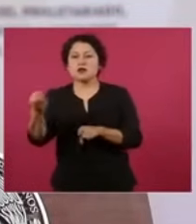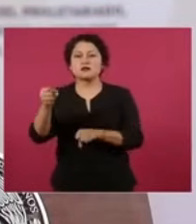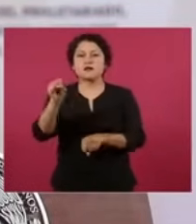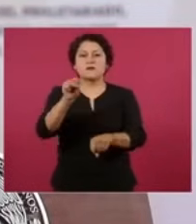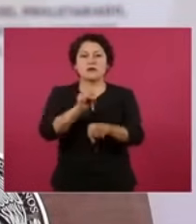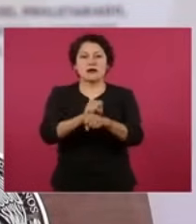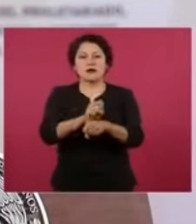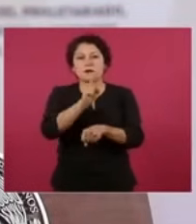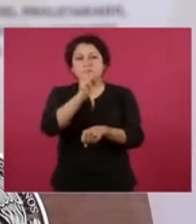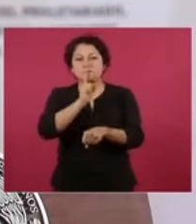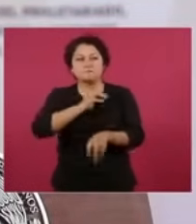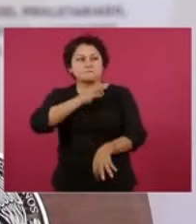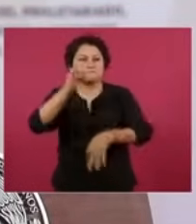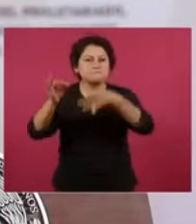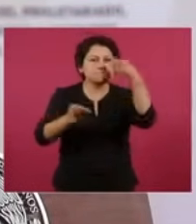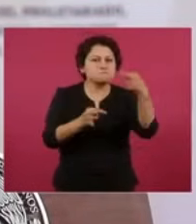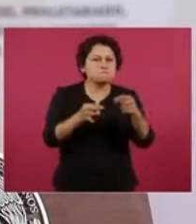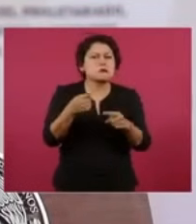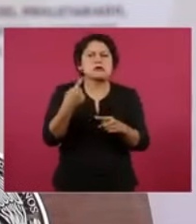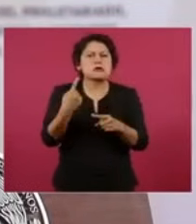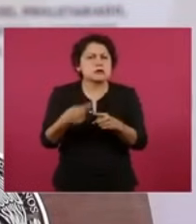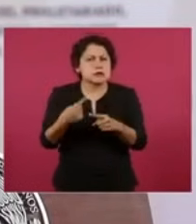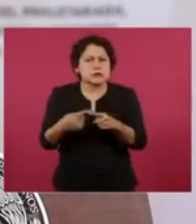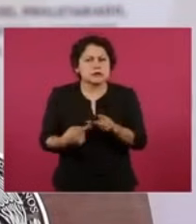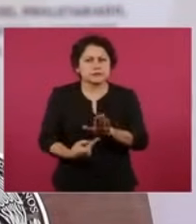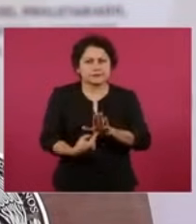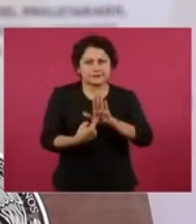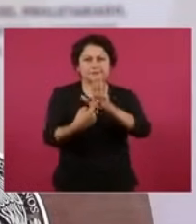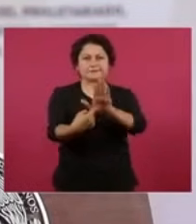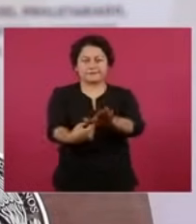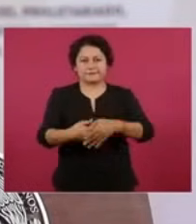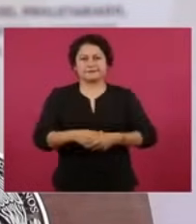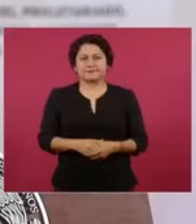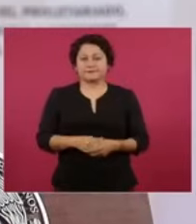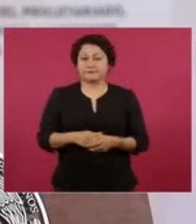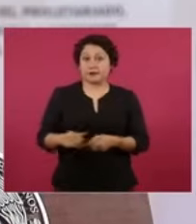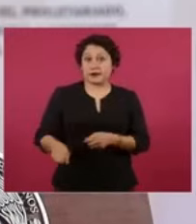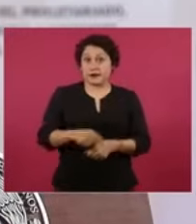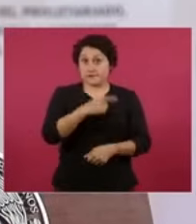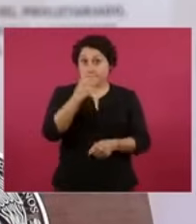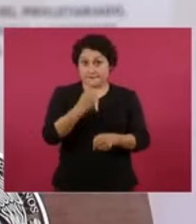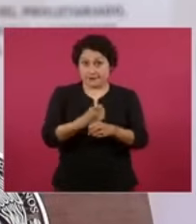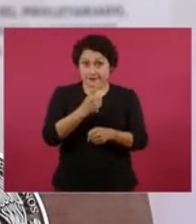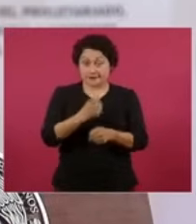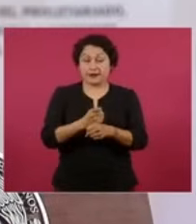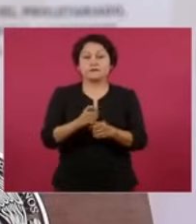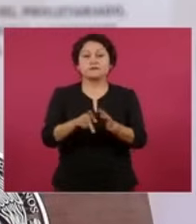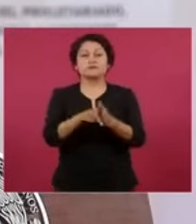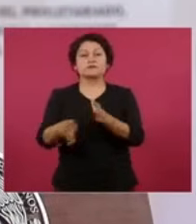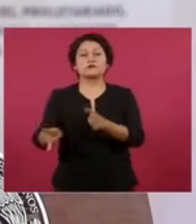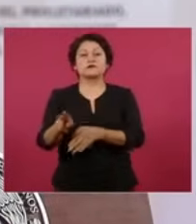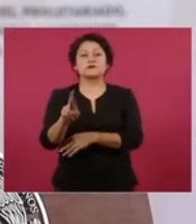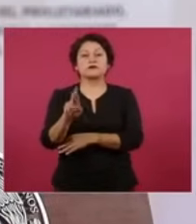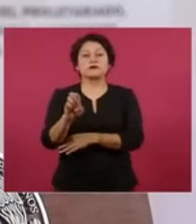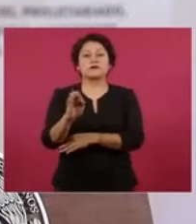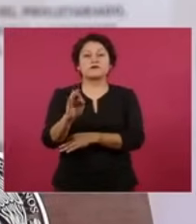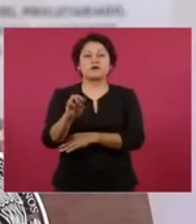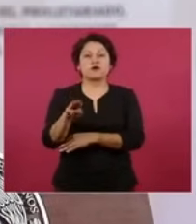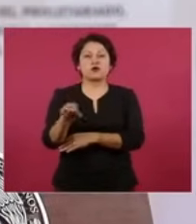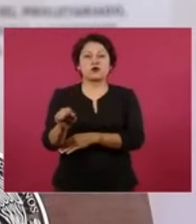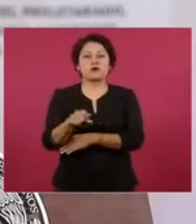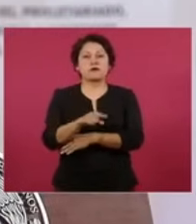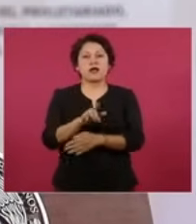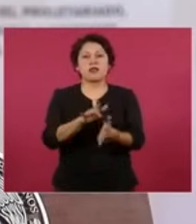iniciar con una de El Reforma, que aprovechando el comienzo de clases,